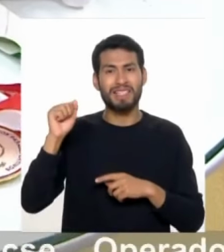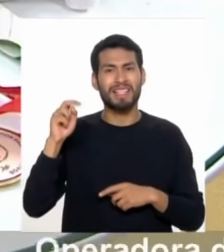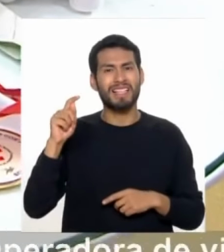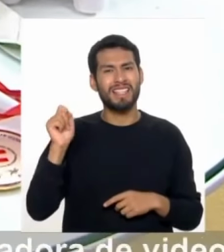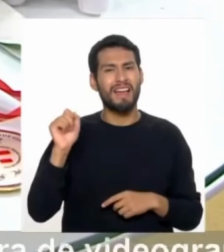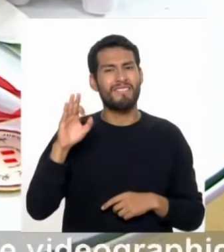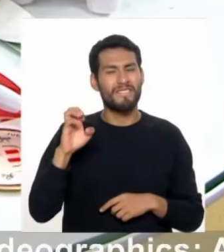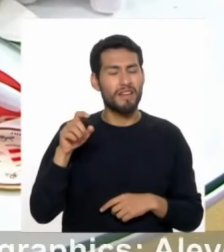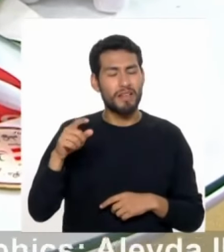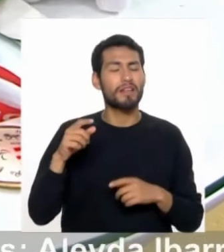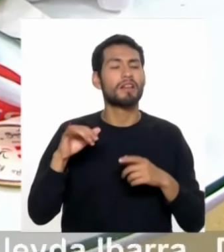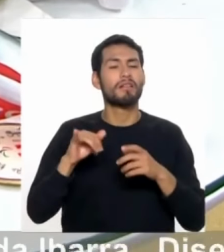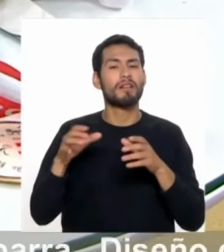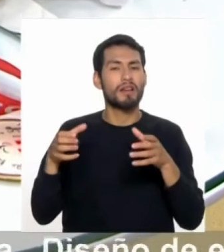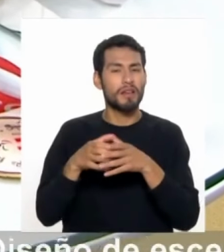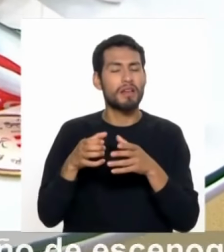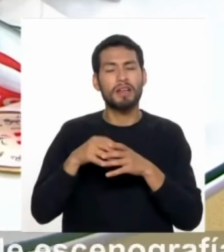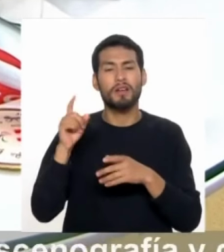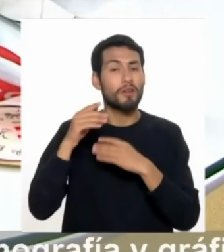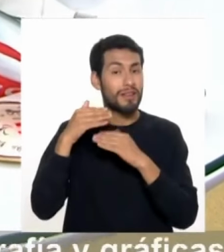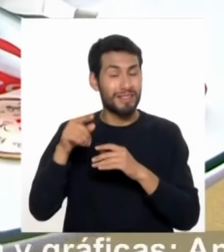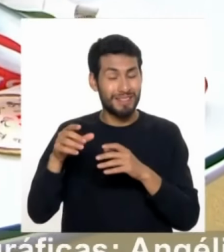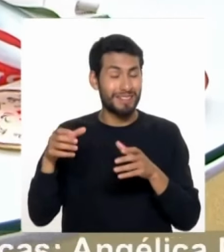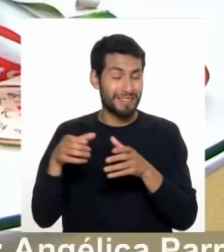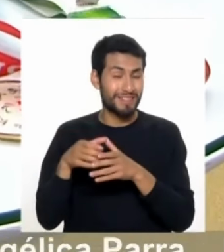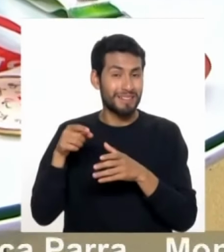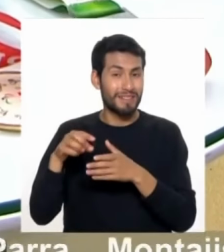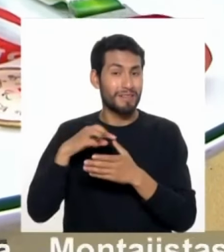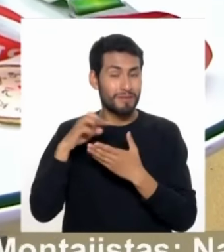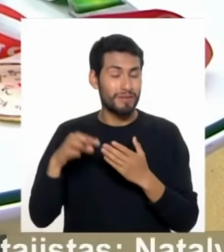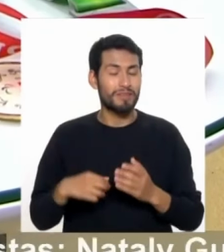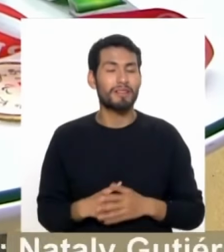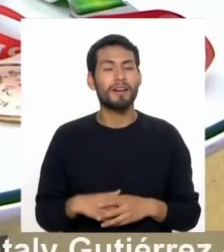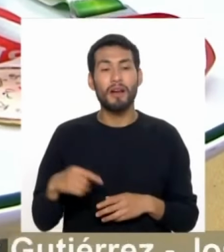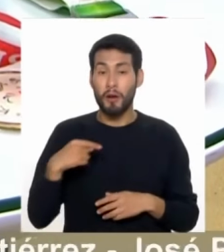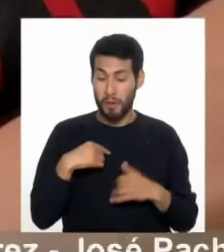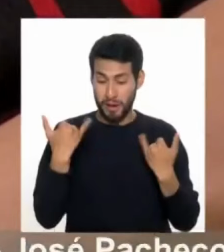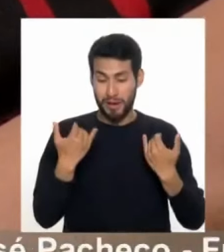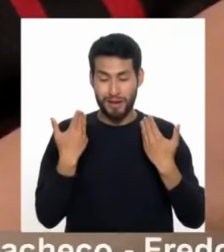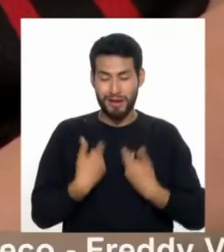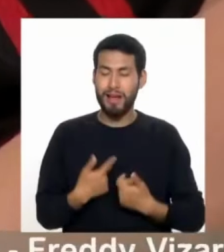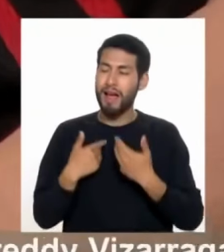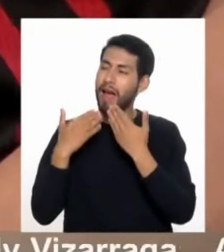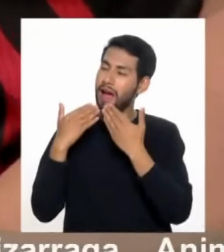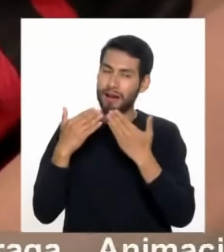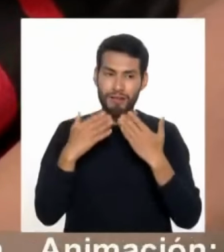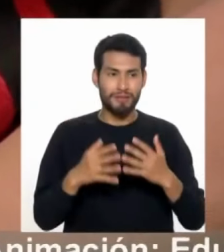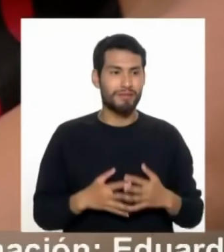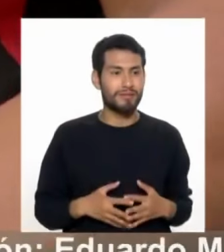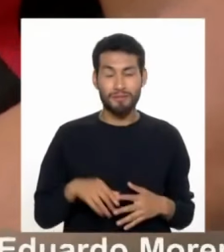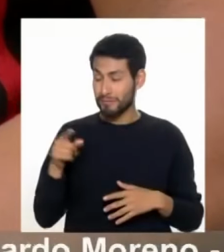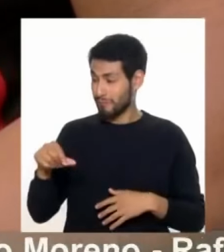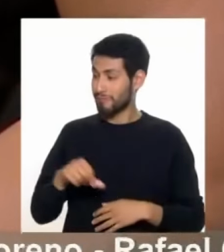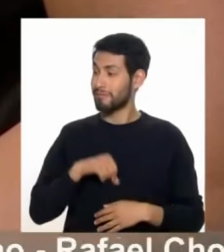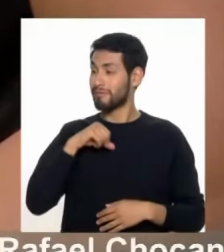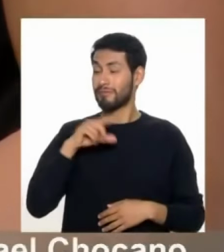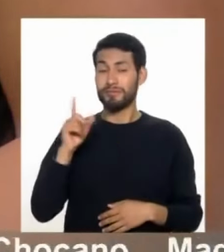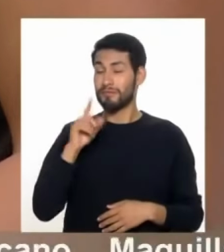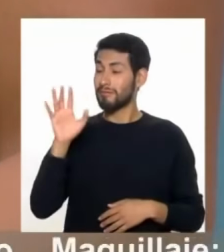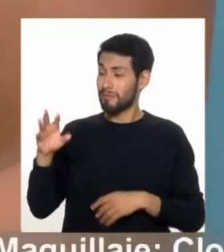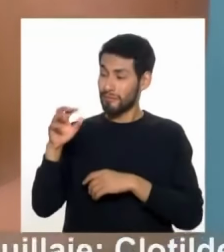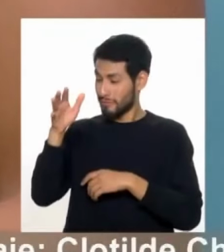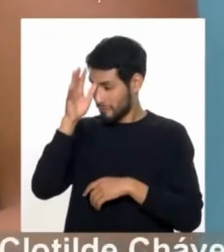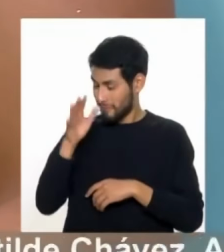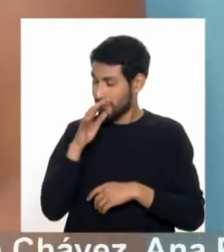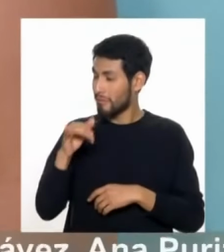para Deportivos Sin Límites. Y bueno, hoy en día soy lo que soy gracias a ellos. Y sin duda eres el orgullo no solamente de tus